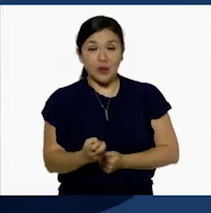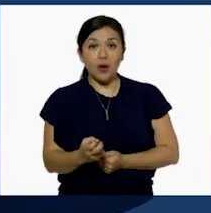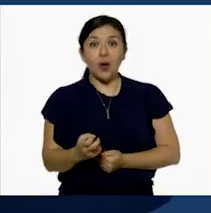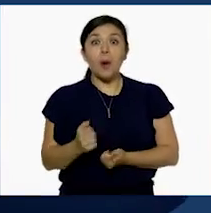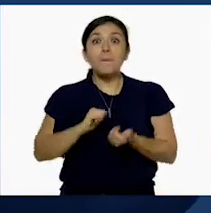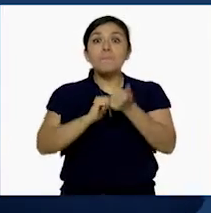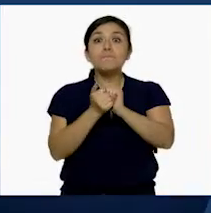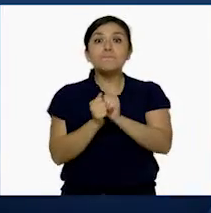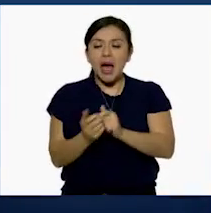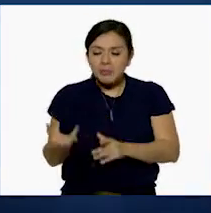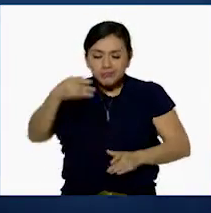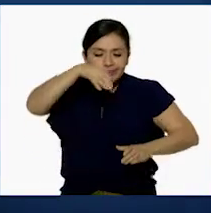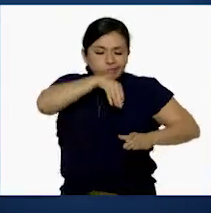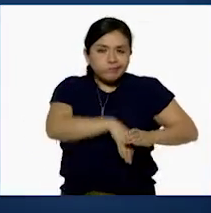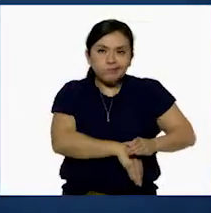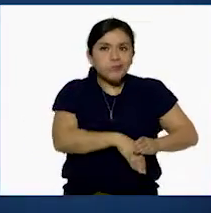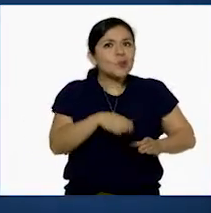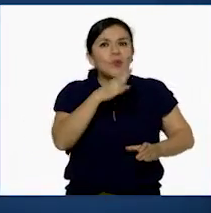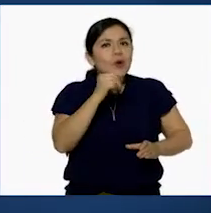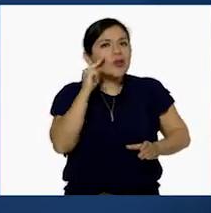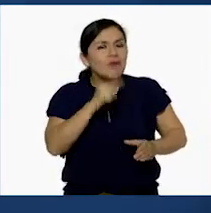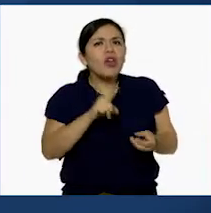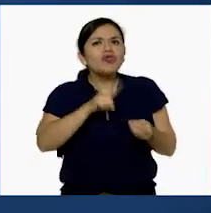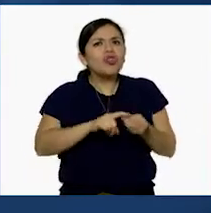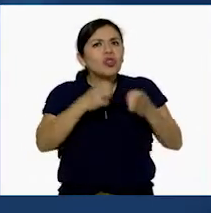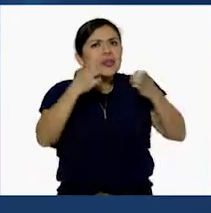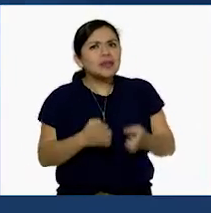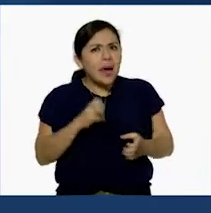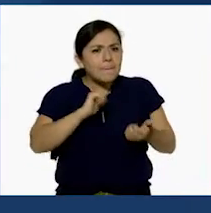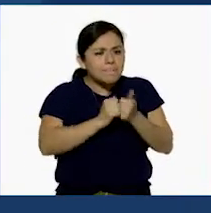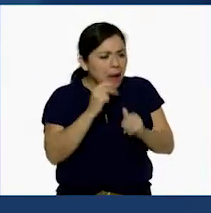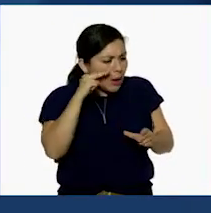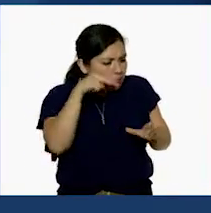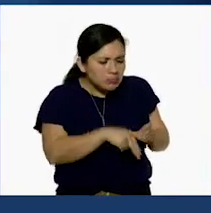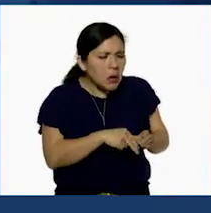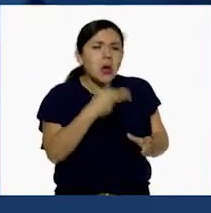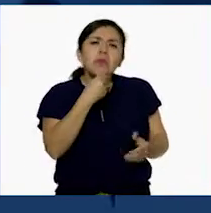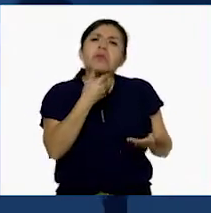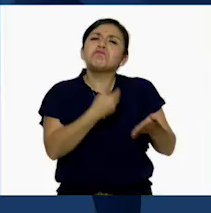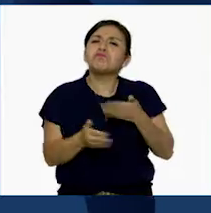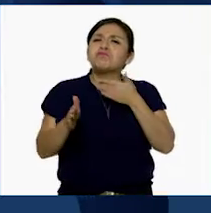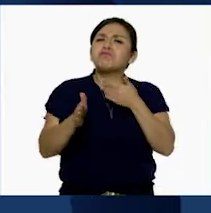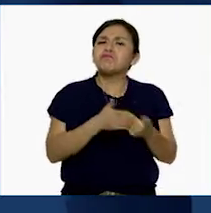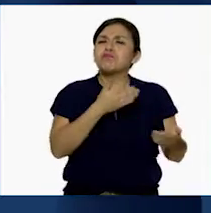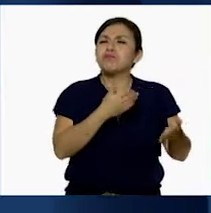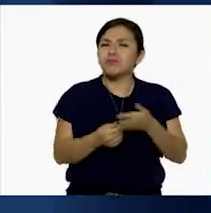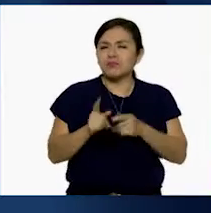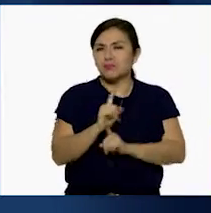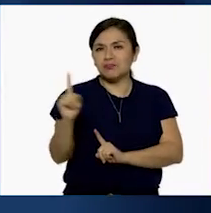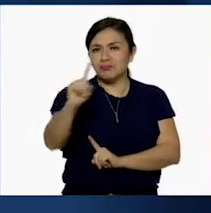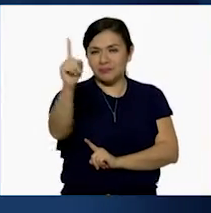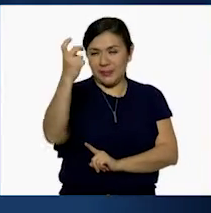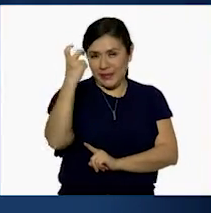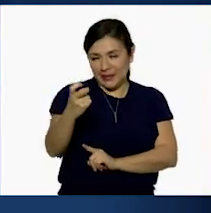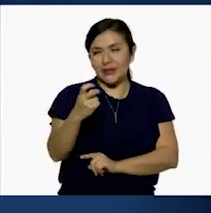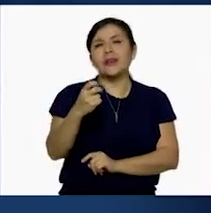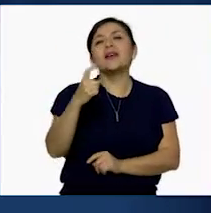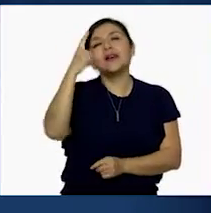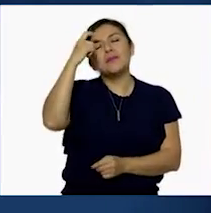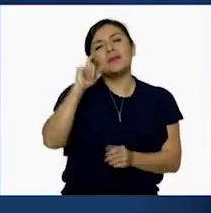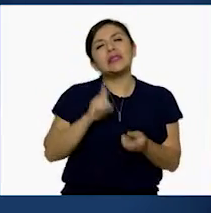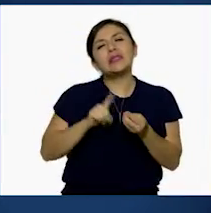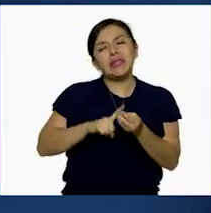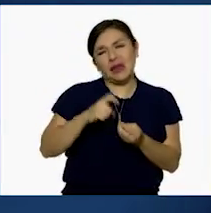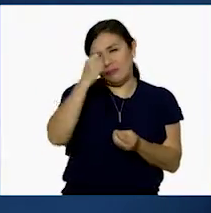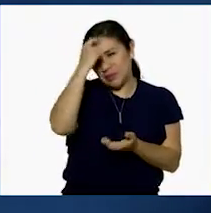la hogaza entre su chilaba. Era imposible notar dónde estaba y seguía adelante. Canetti Elías, Las voces de Marrakech,